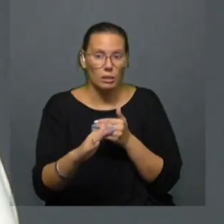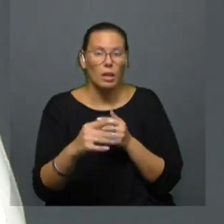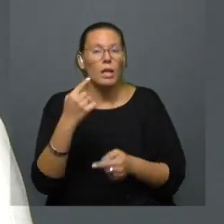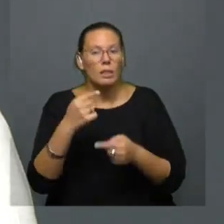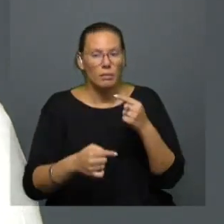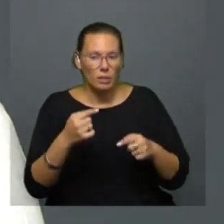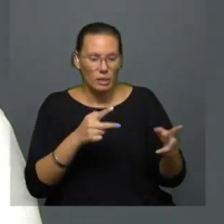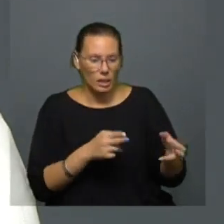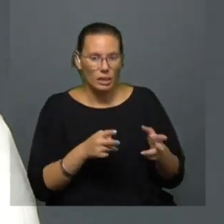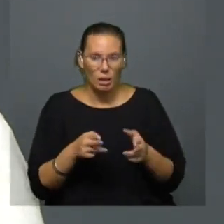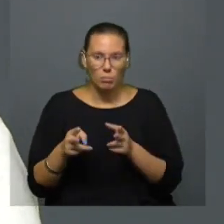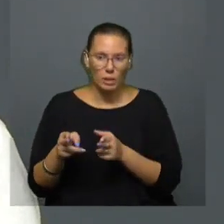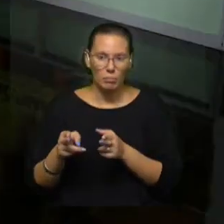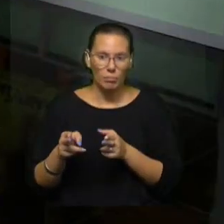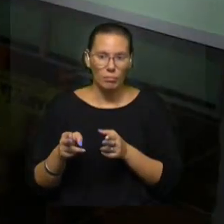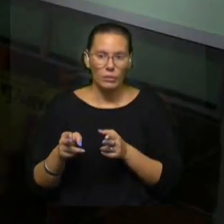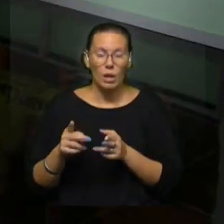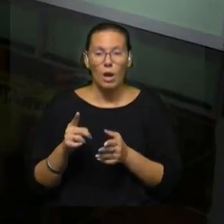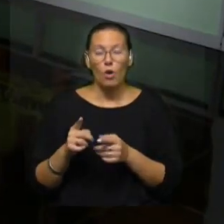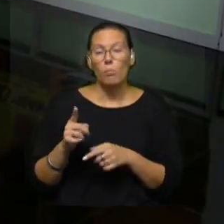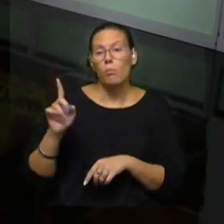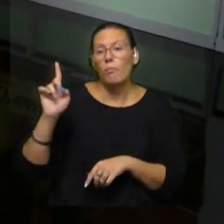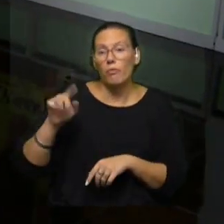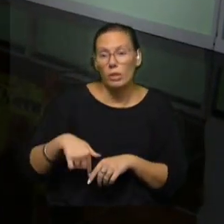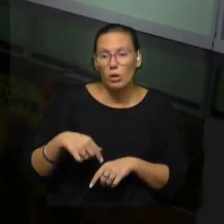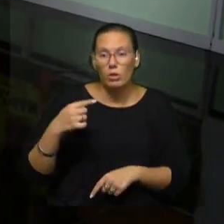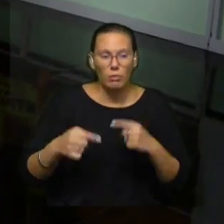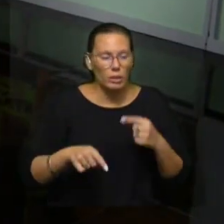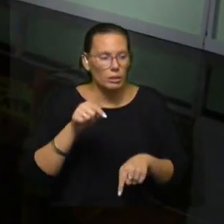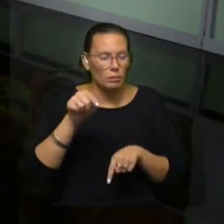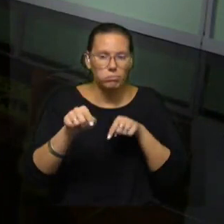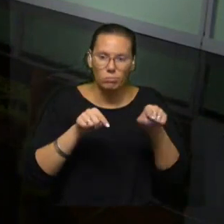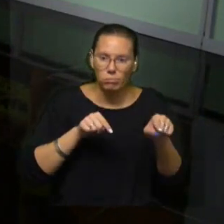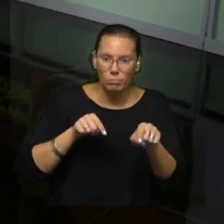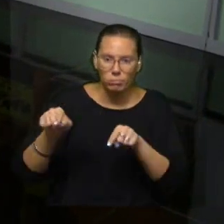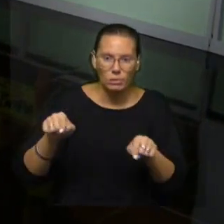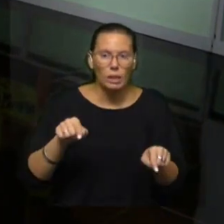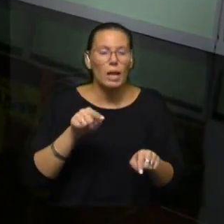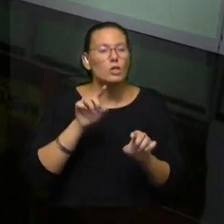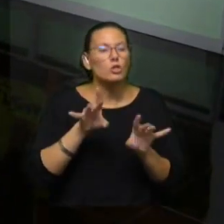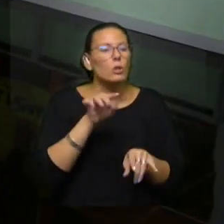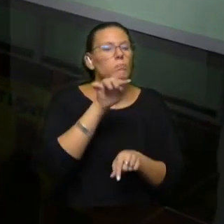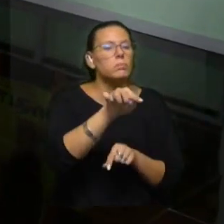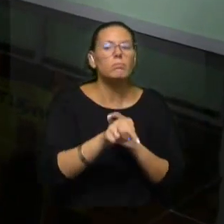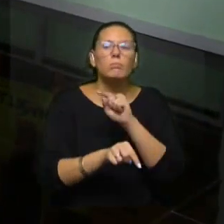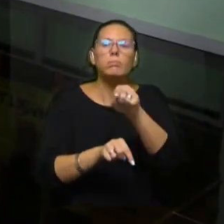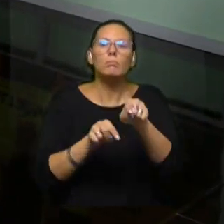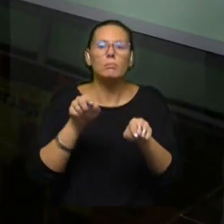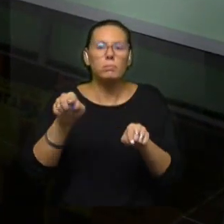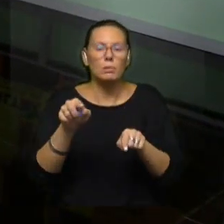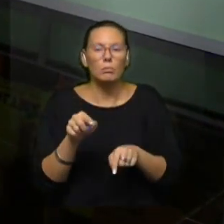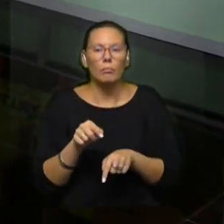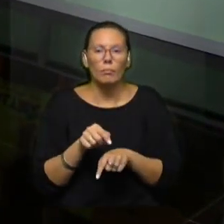diferentes etapas, dio como consecuencia muchísimos señalamientos. En este caso eran señalamientos nada más. Es decir,